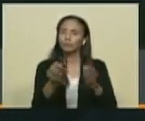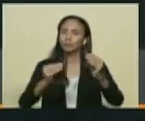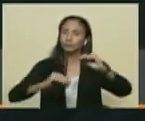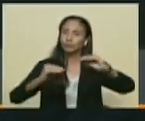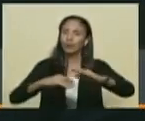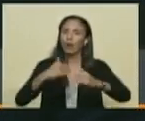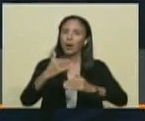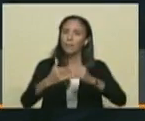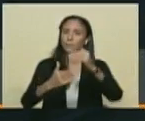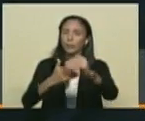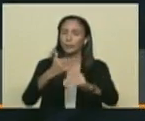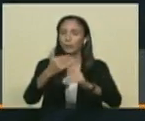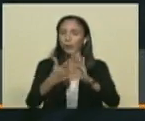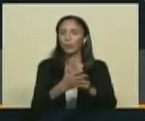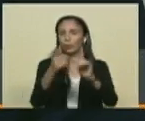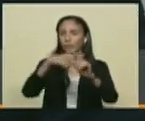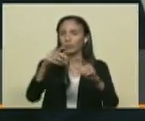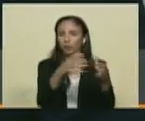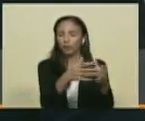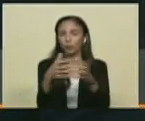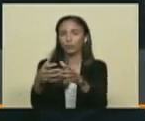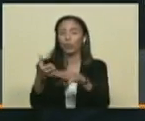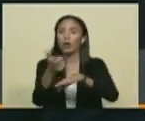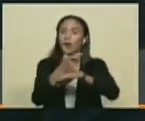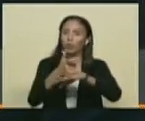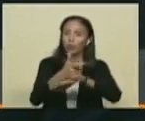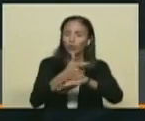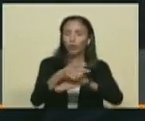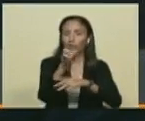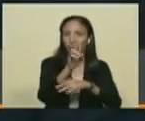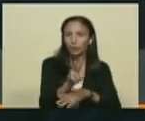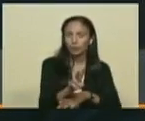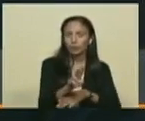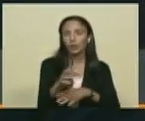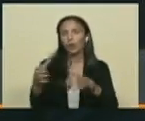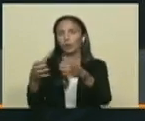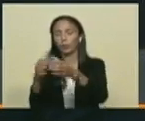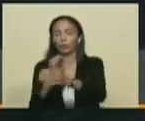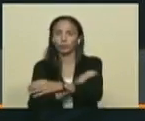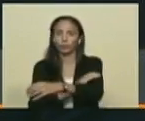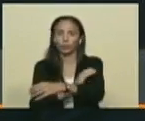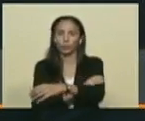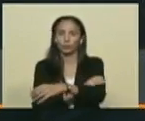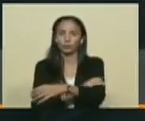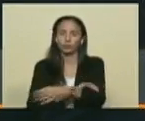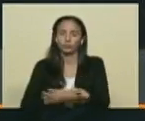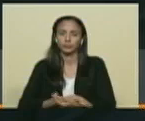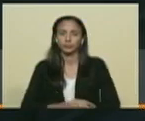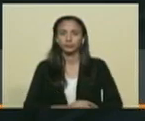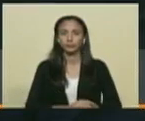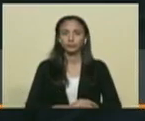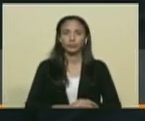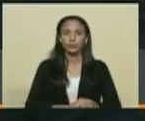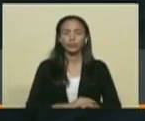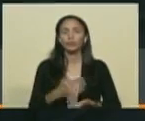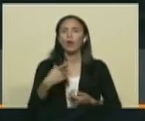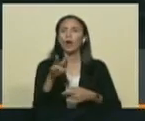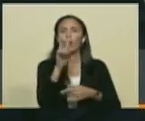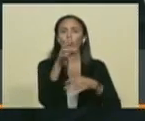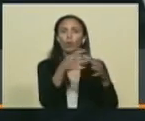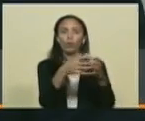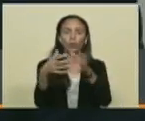partes. Tanto el gobierno venezolano como la oposición han